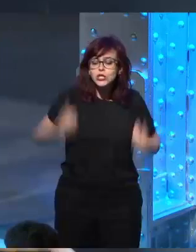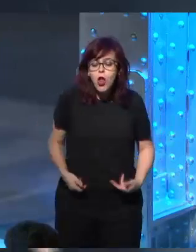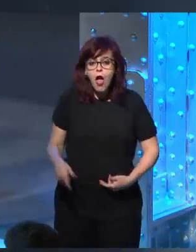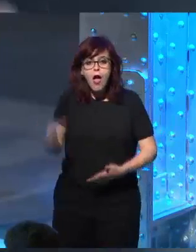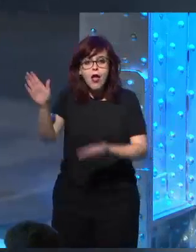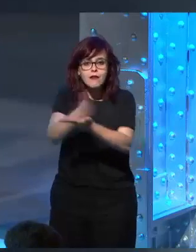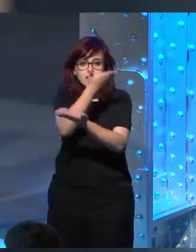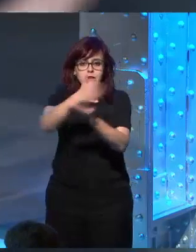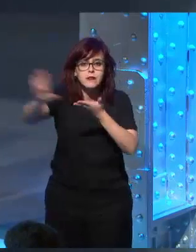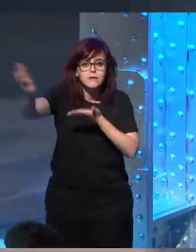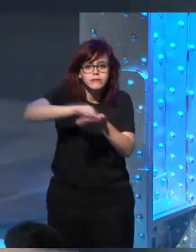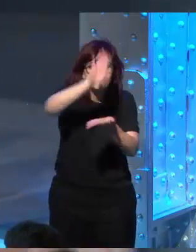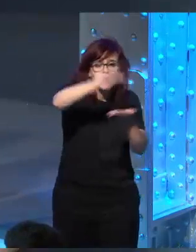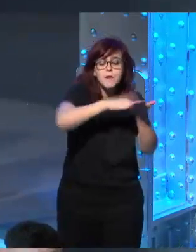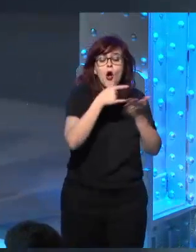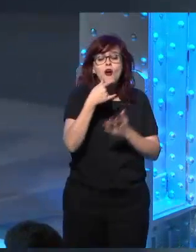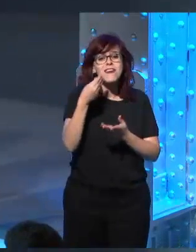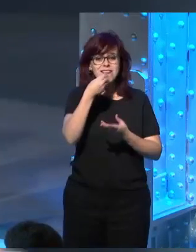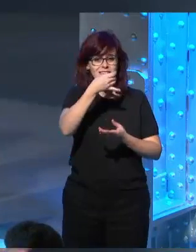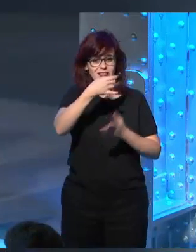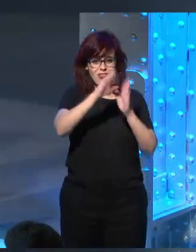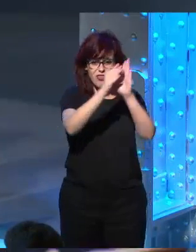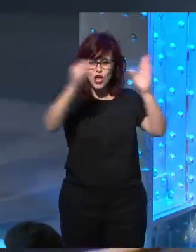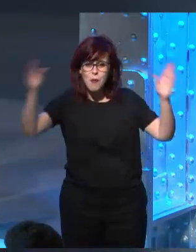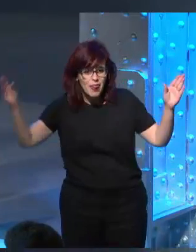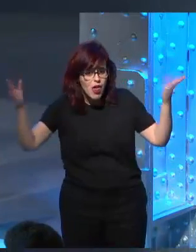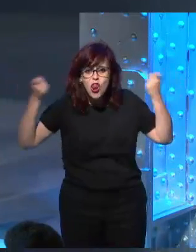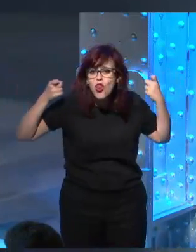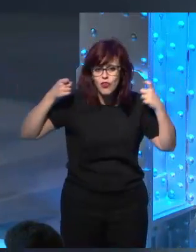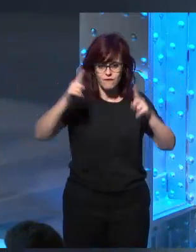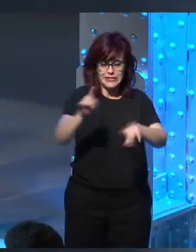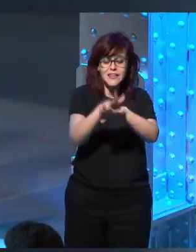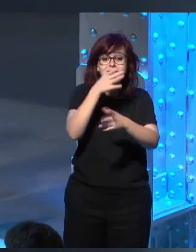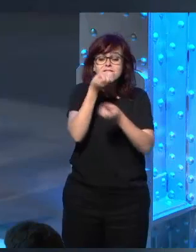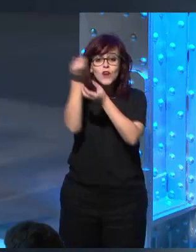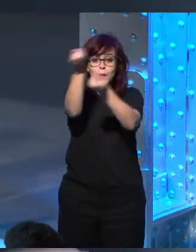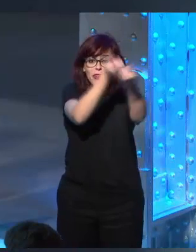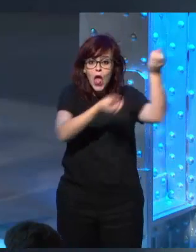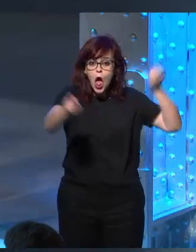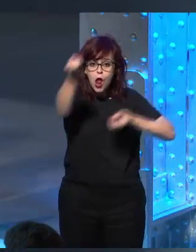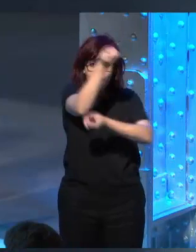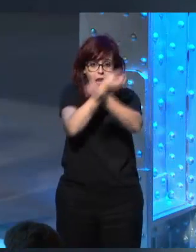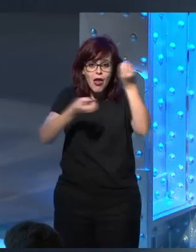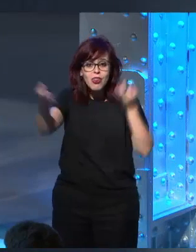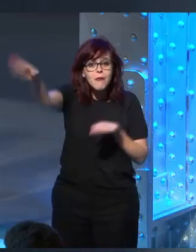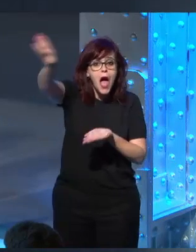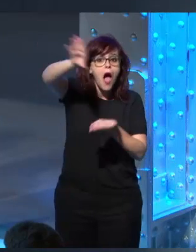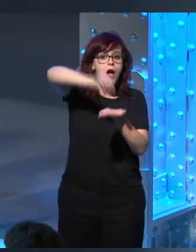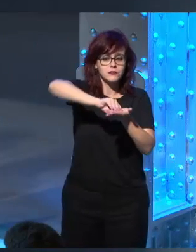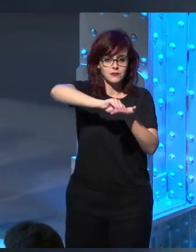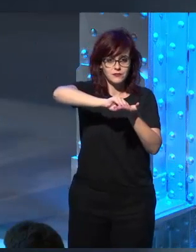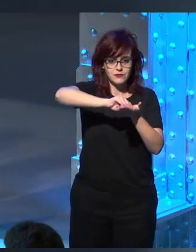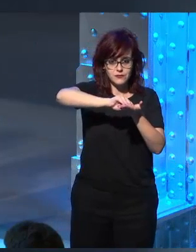información está ahí, ya no hay que irse a una enciclopedia, la información está ahí, la respuesta está. Entonces creo